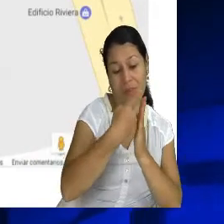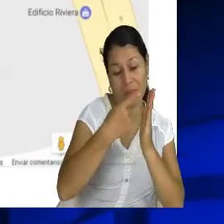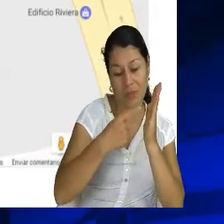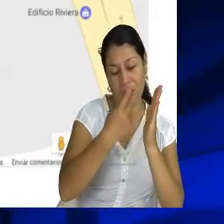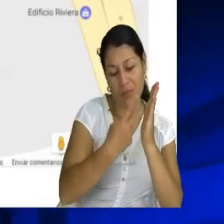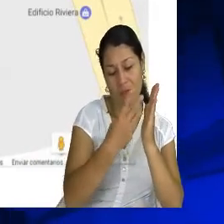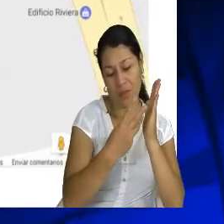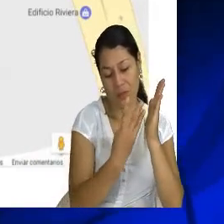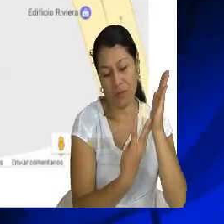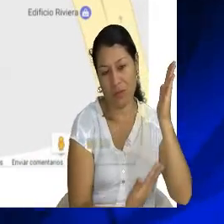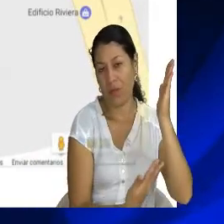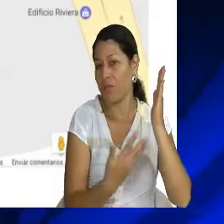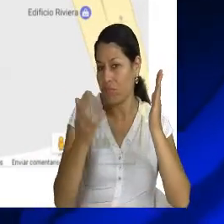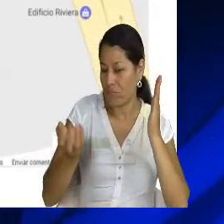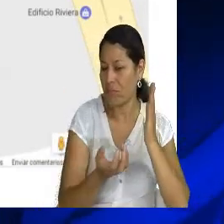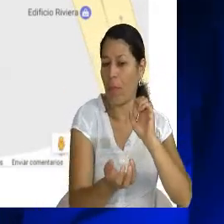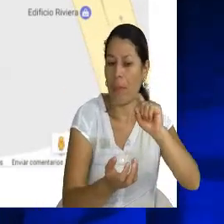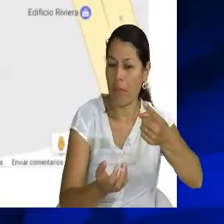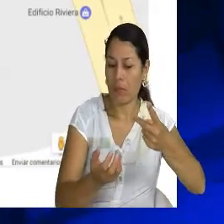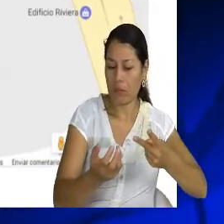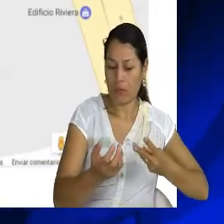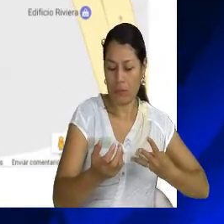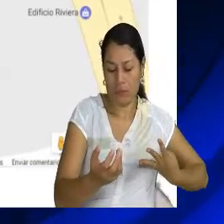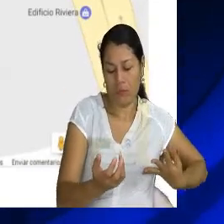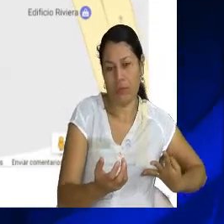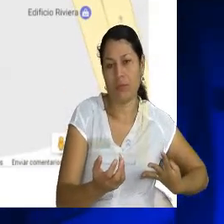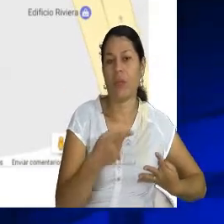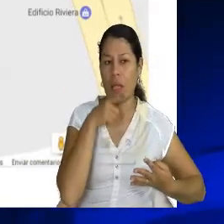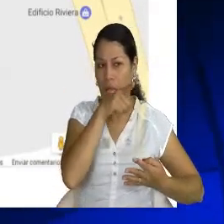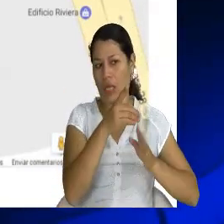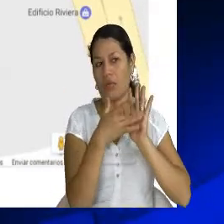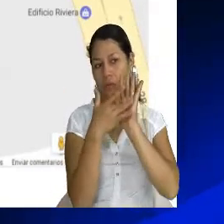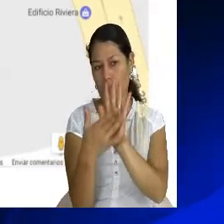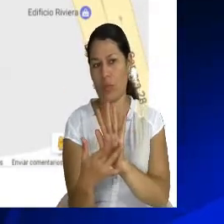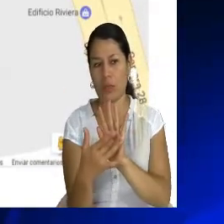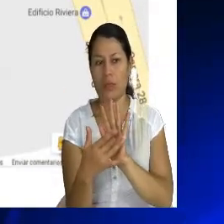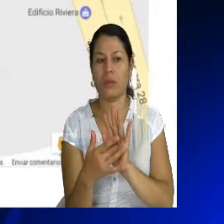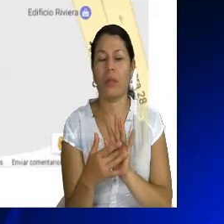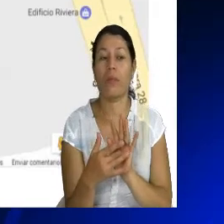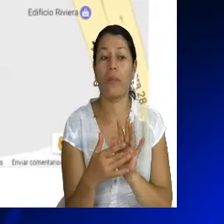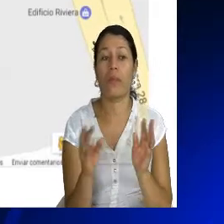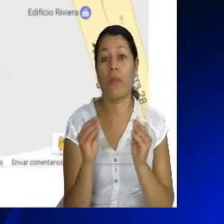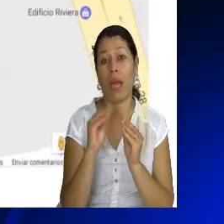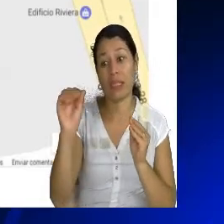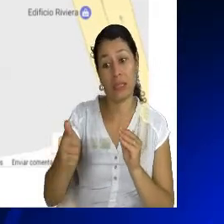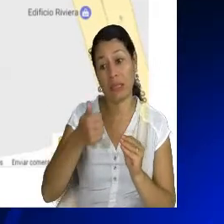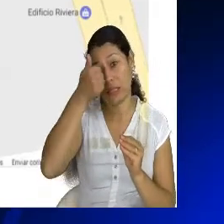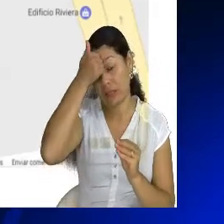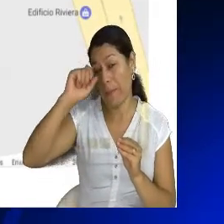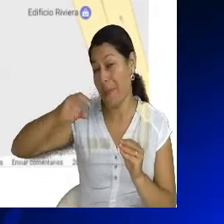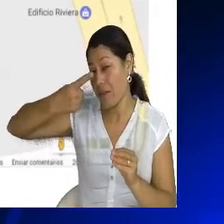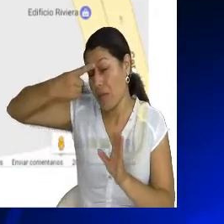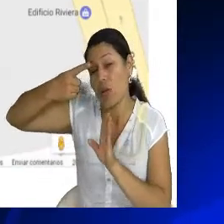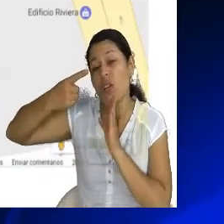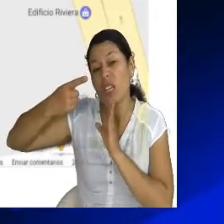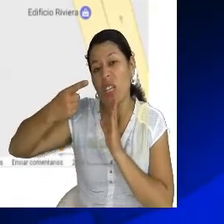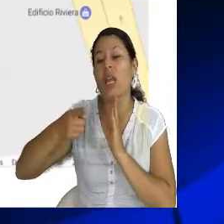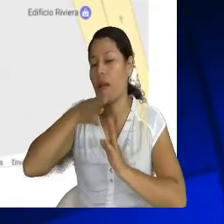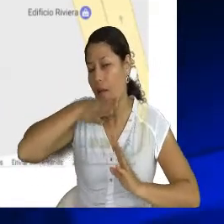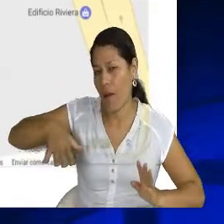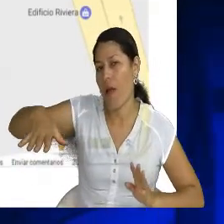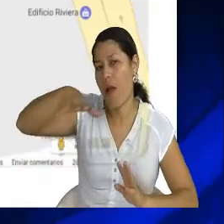Y entonces ahí se ven cómo es que se van armando, teniendo prioridad, como les decía anteriormente, lo del sector rural. Entonces ahí